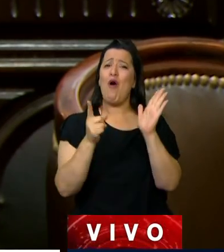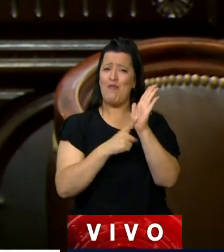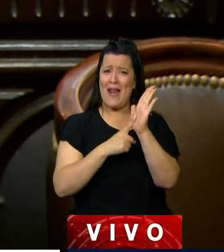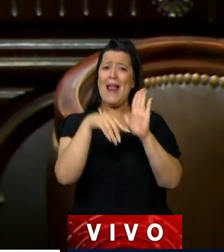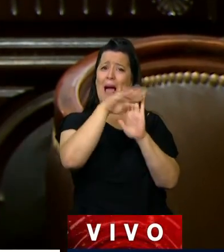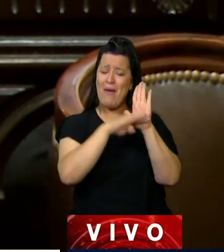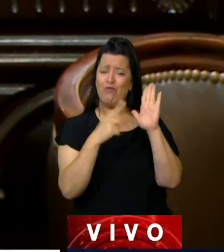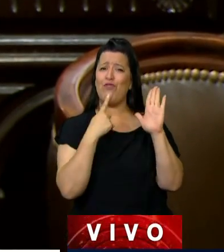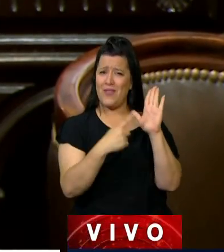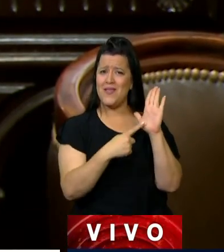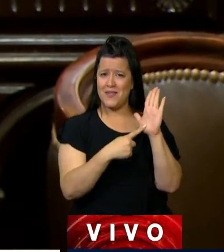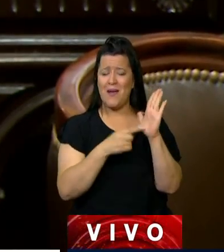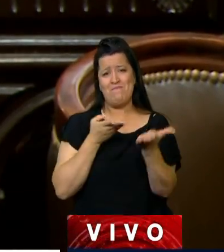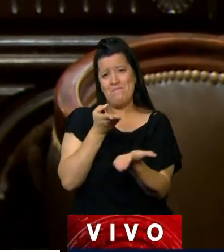reglamento,